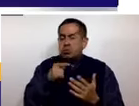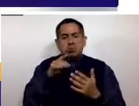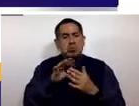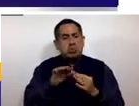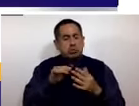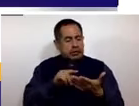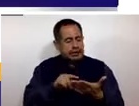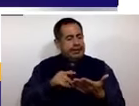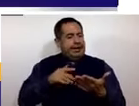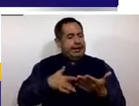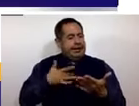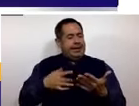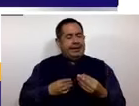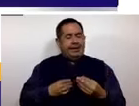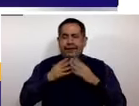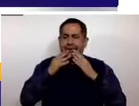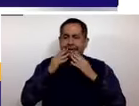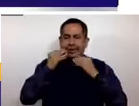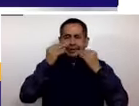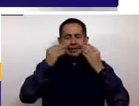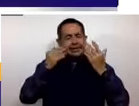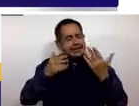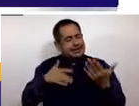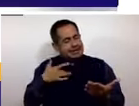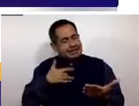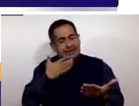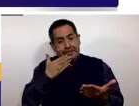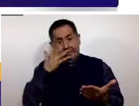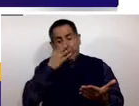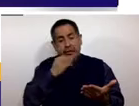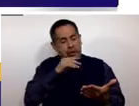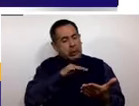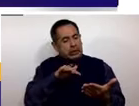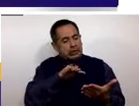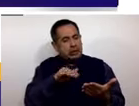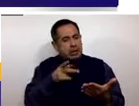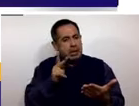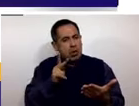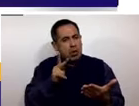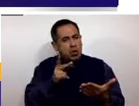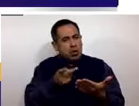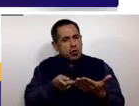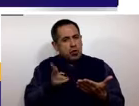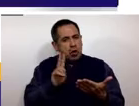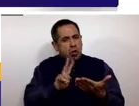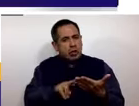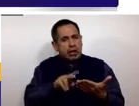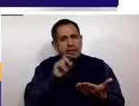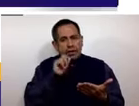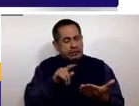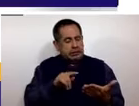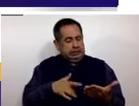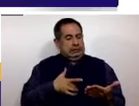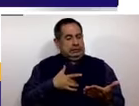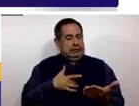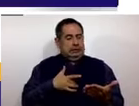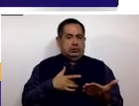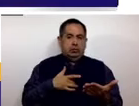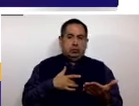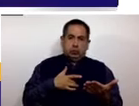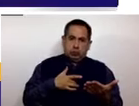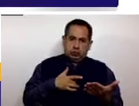sonreír, pero al mismo tiempo nos hacen hacernos conscientes de una